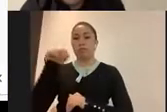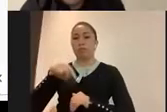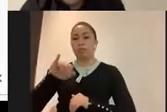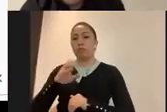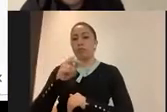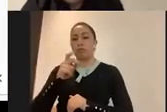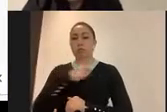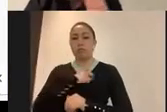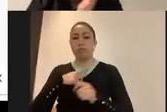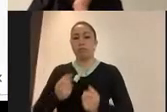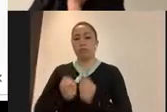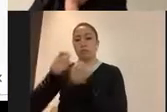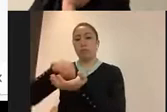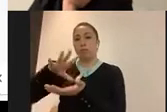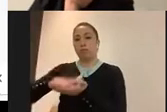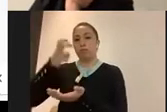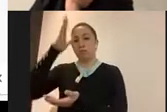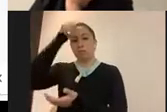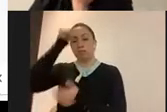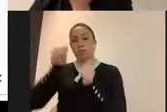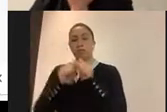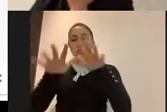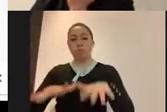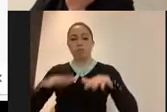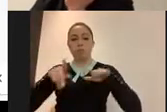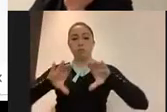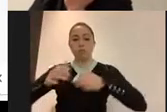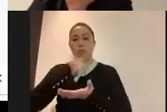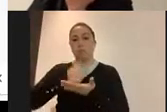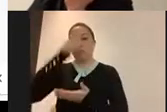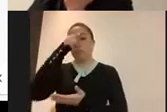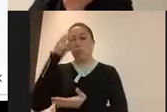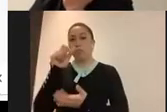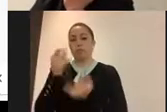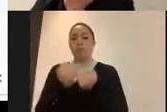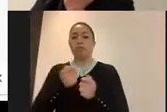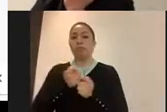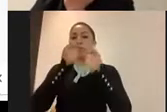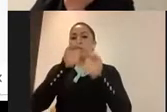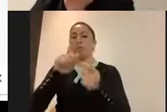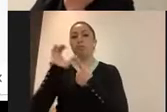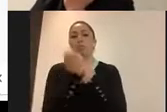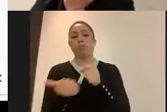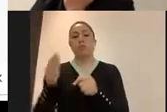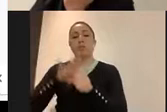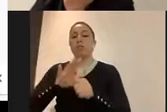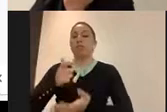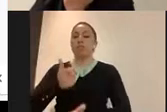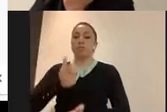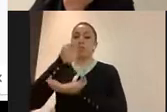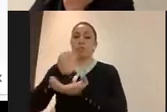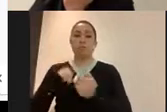Coordinación remitir al Pleno y, por supuesto, a la Comisión de Administración y a la Comisión de Presupuesto. ¿Sería